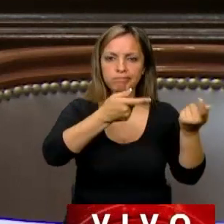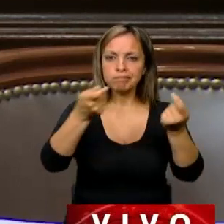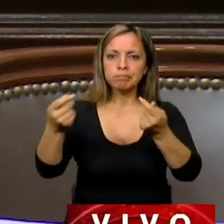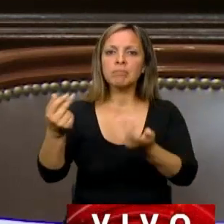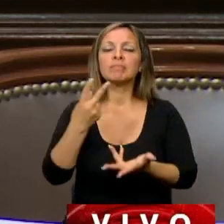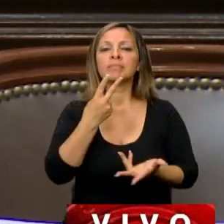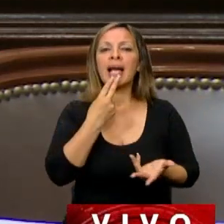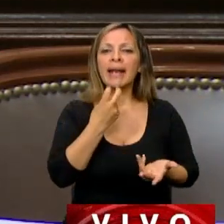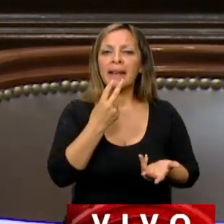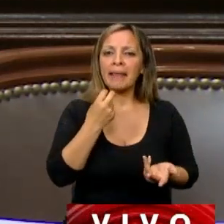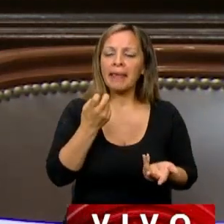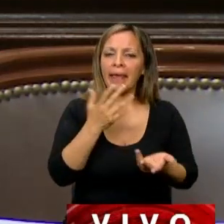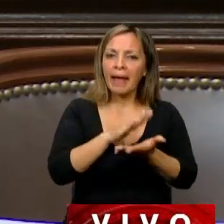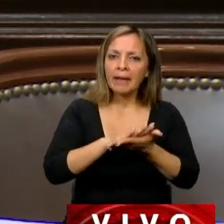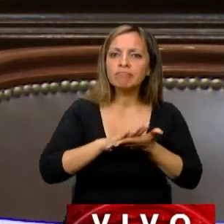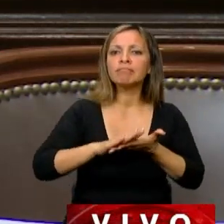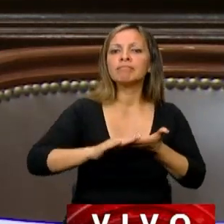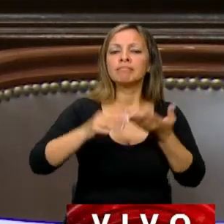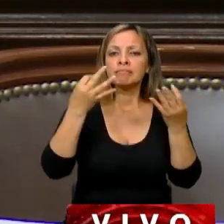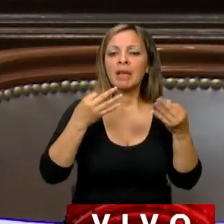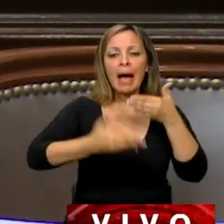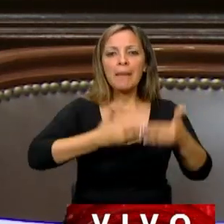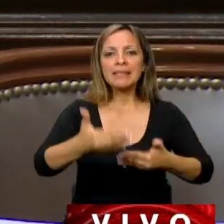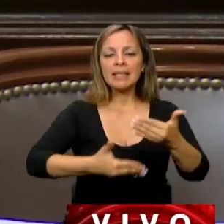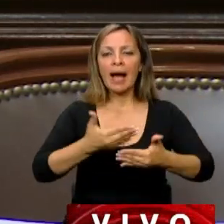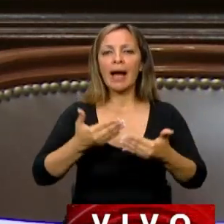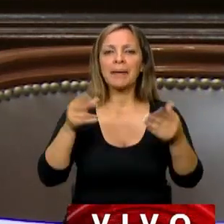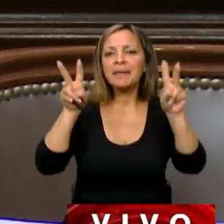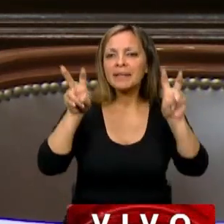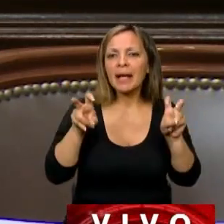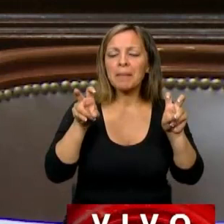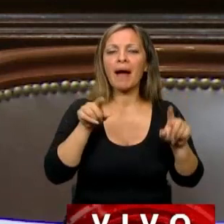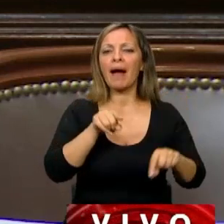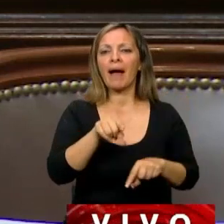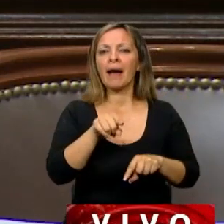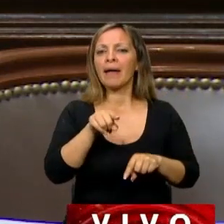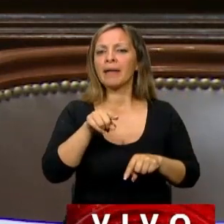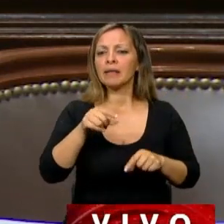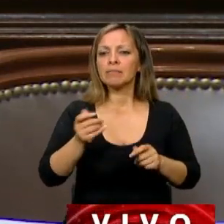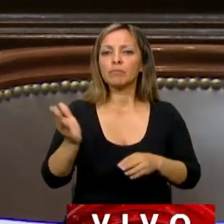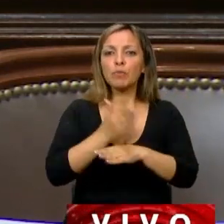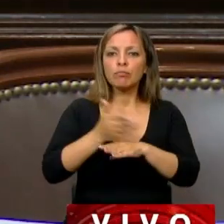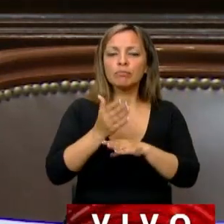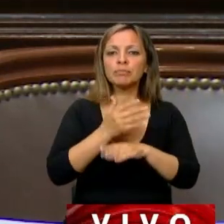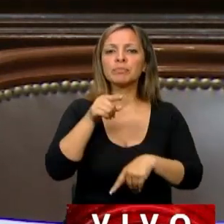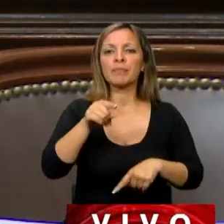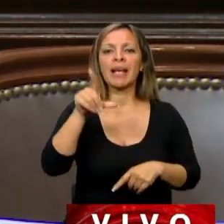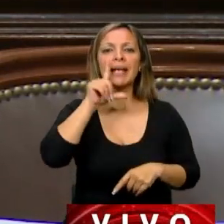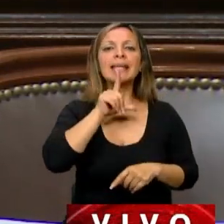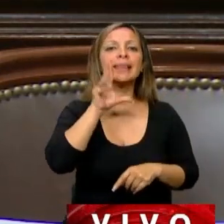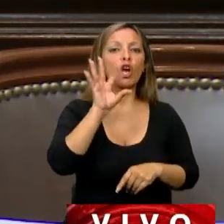limpia, haber avanzado en el tema del crecimiento en la producción de carbonato de